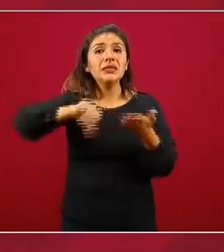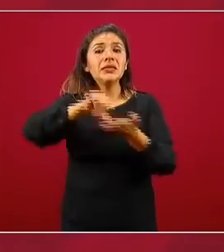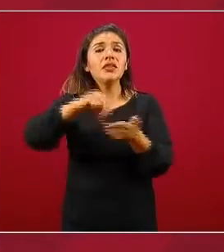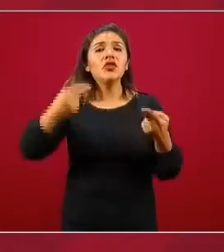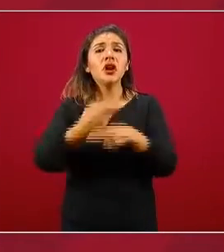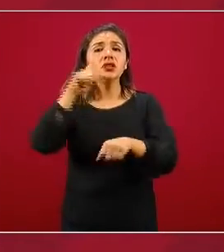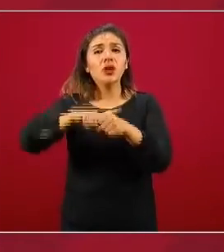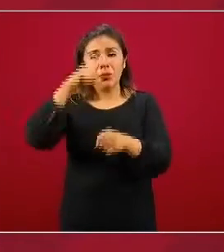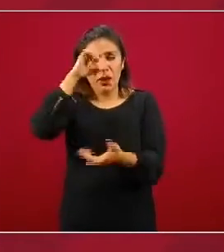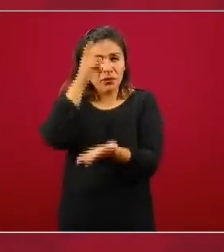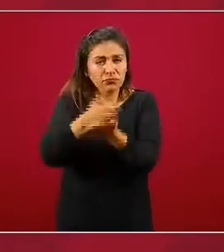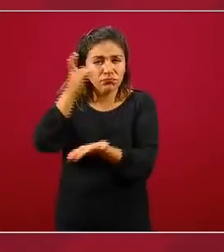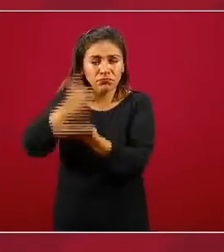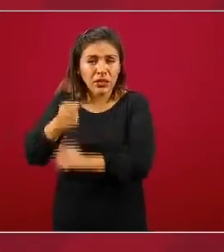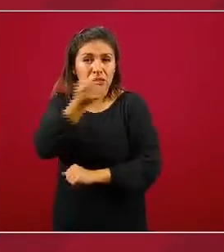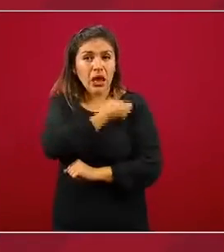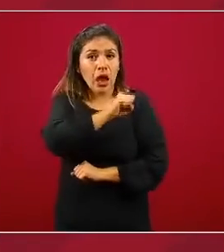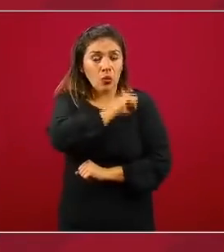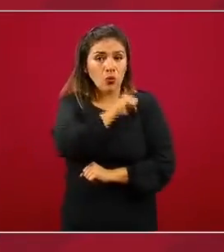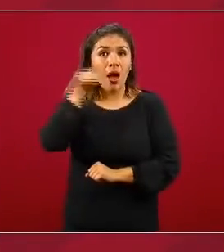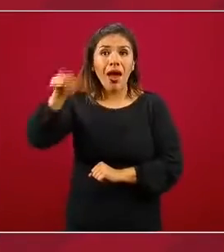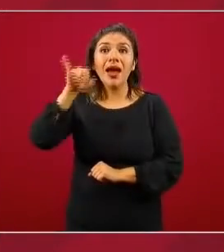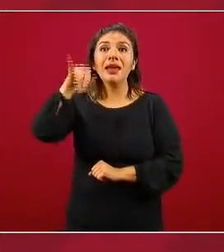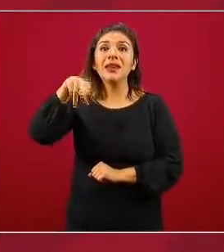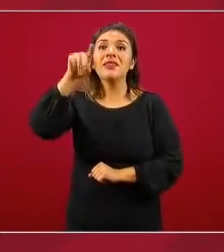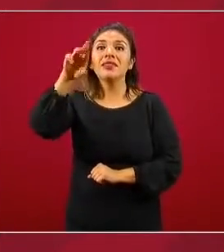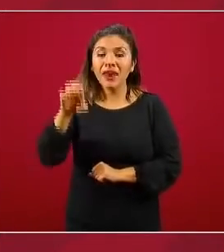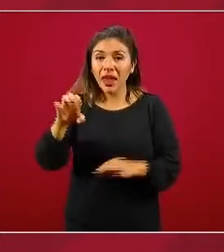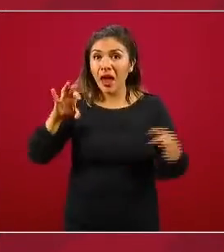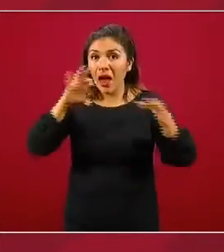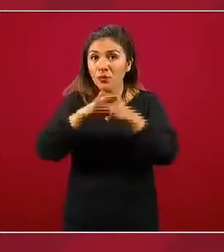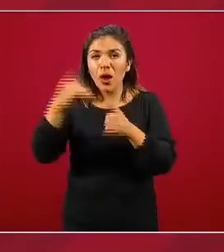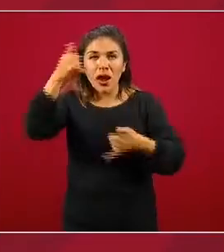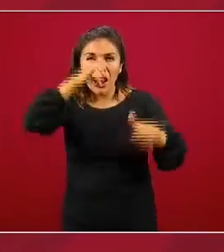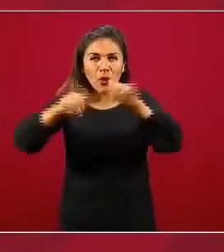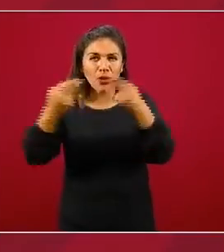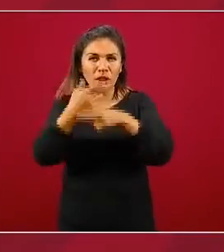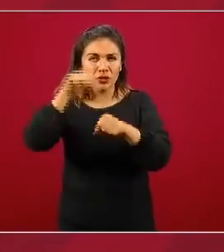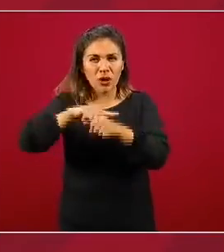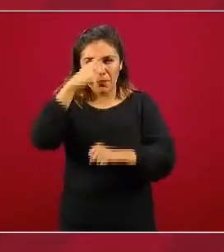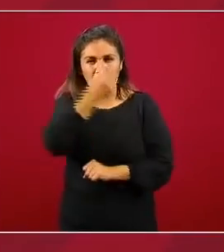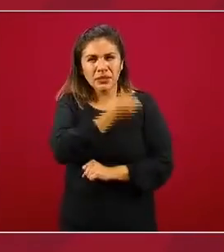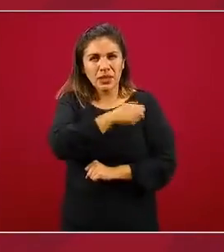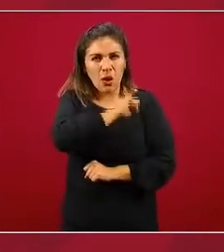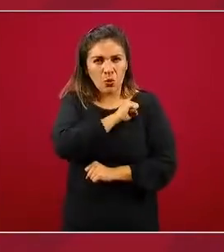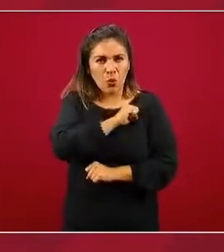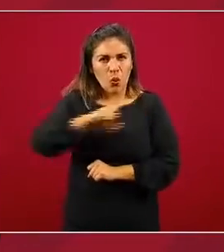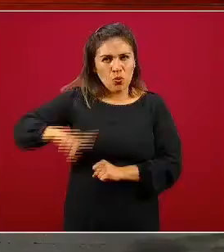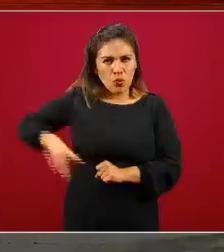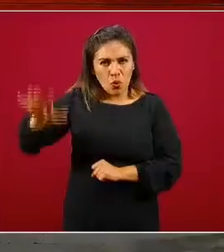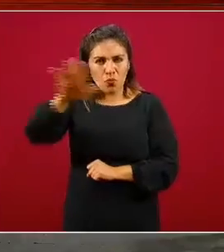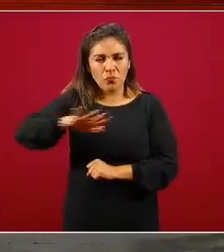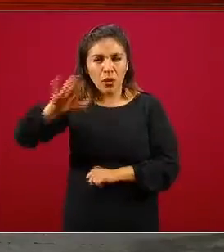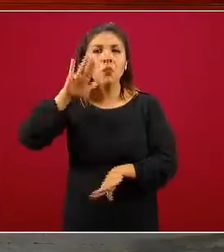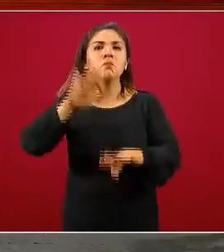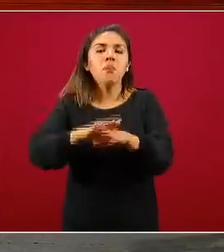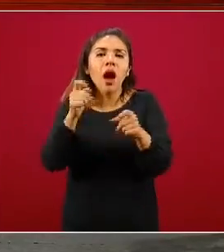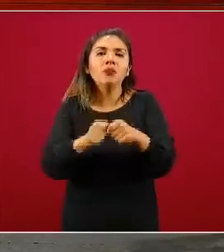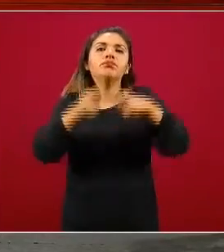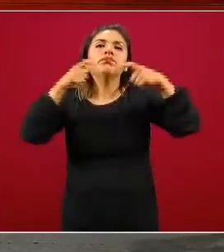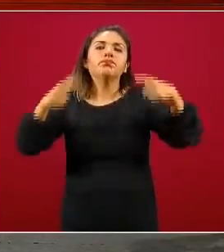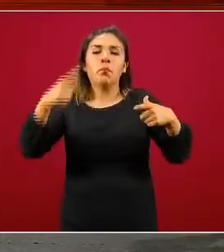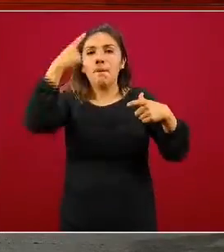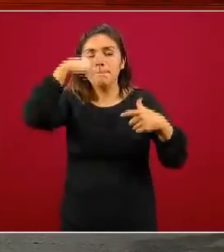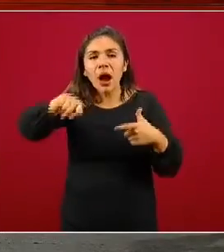Salud, que aprovechando las capacidades del INDRE y la Red Nacional de Laboratorios de Salud Pública, extendería sus capacidades